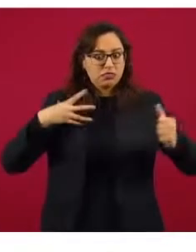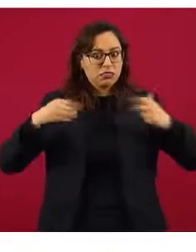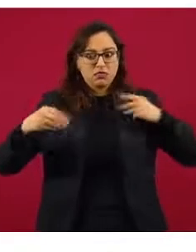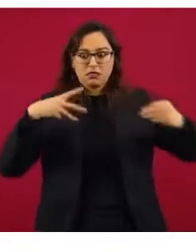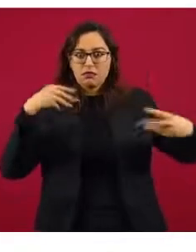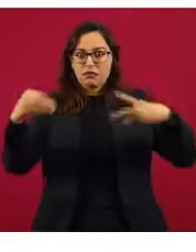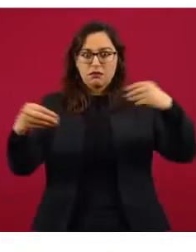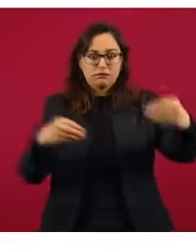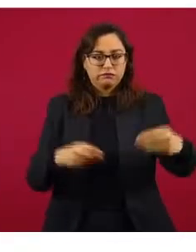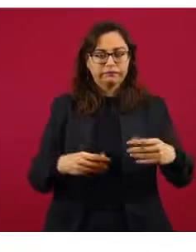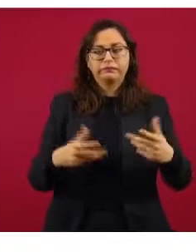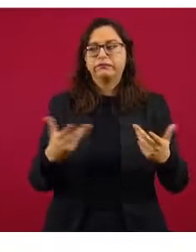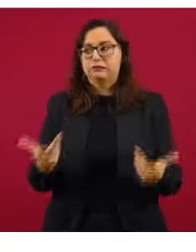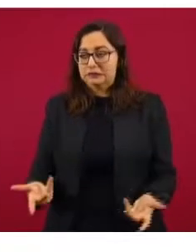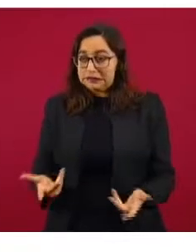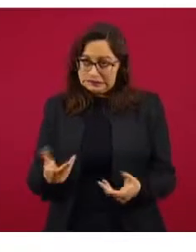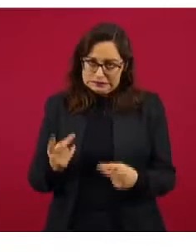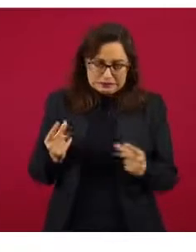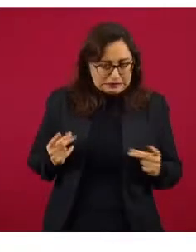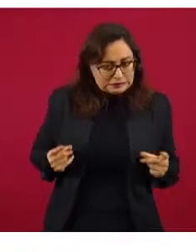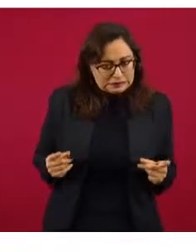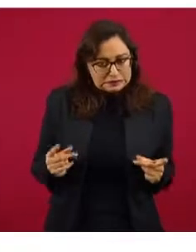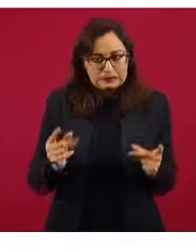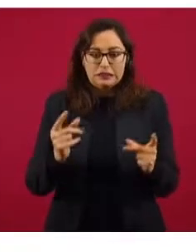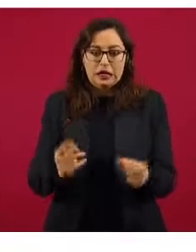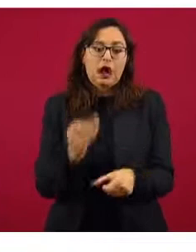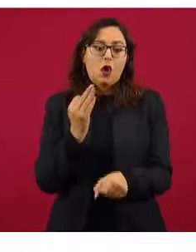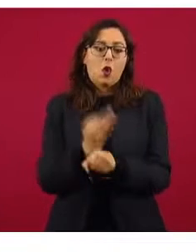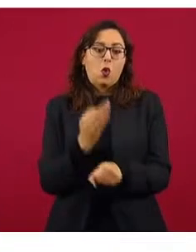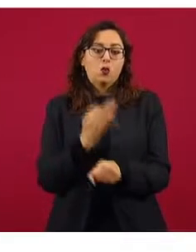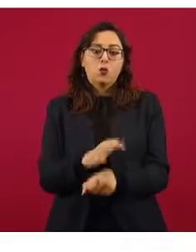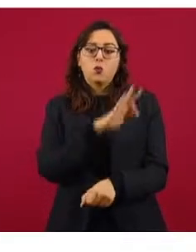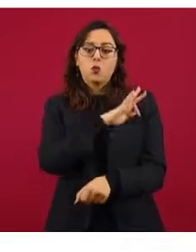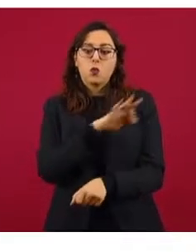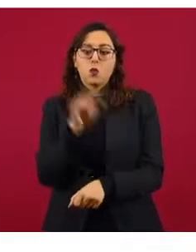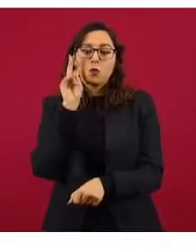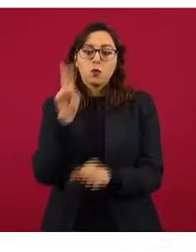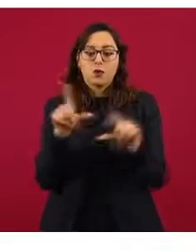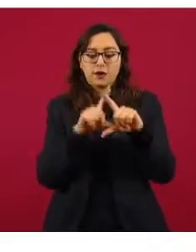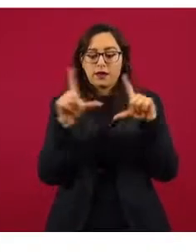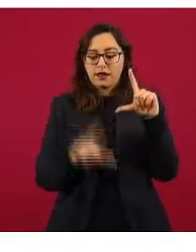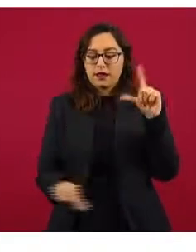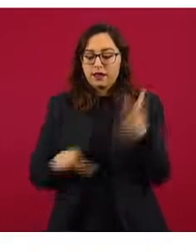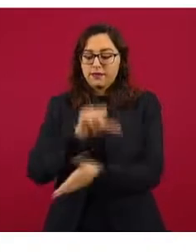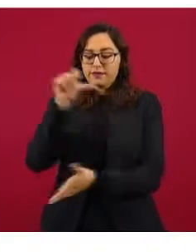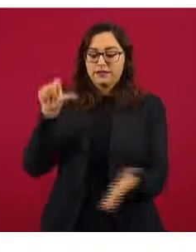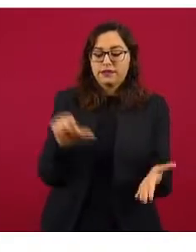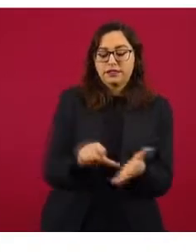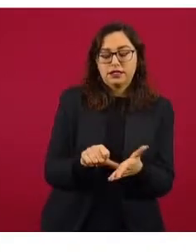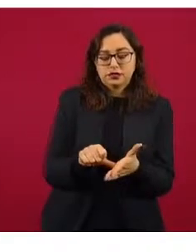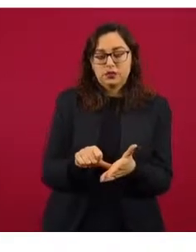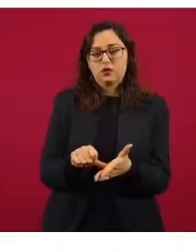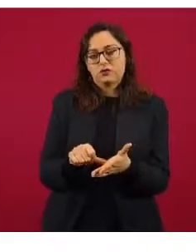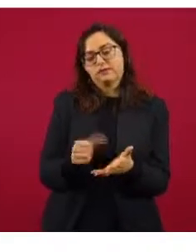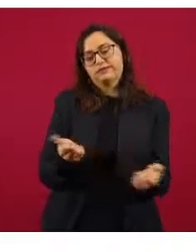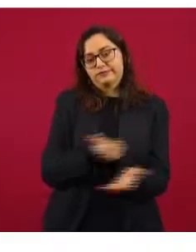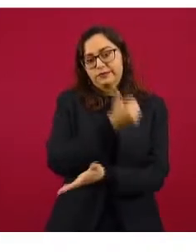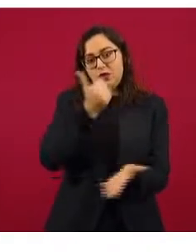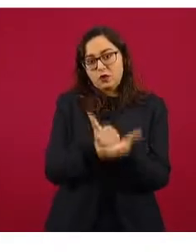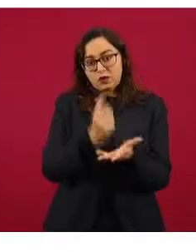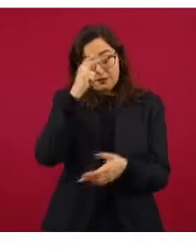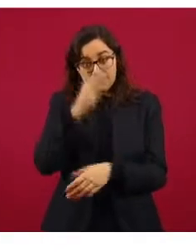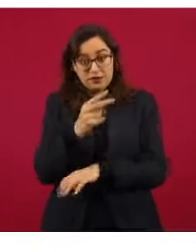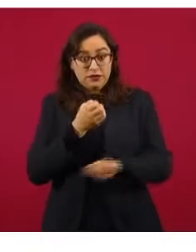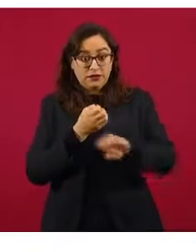Es lo que vemos ahora, particularmente en el Valle de México, la Ciudad de México, el Estado de México, y siguen también